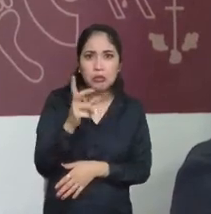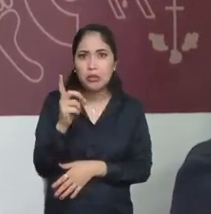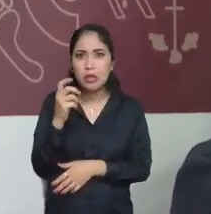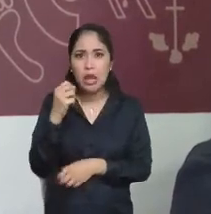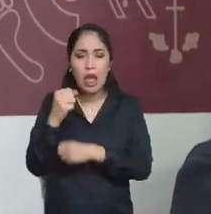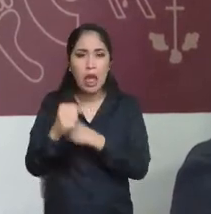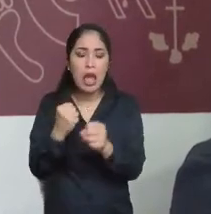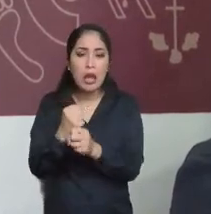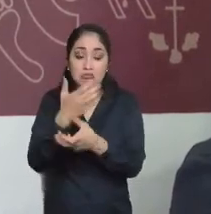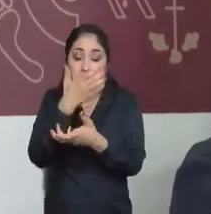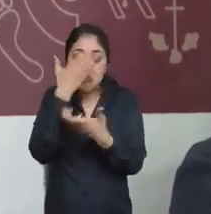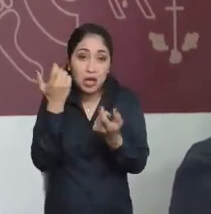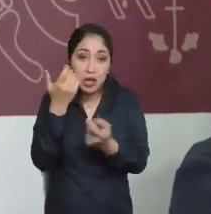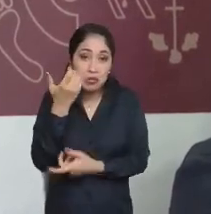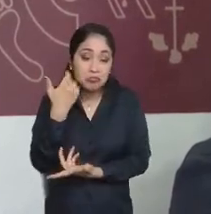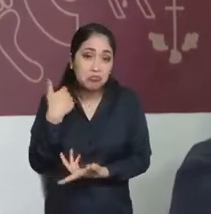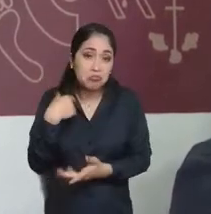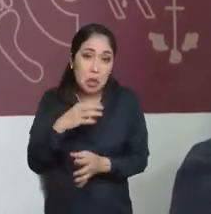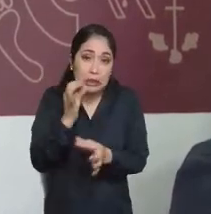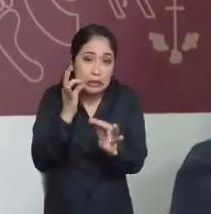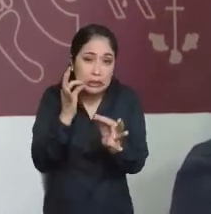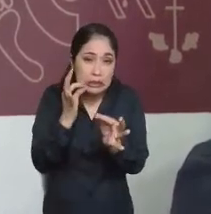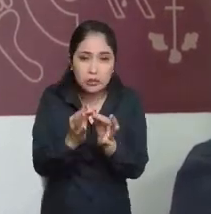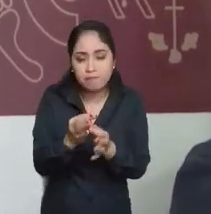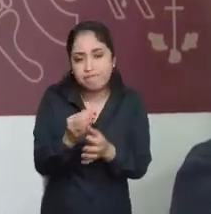que verlo. No tengo la precisión.